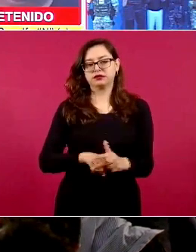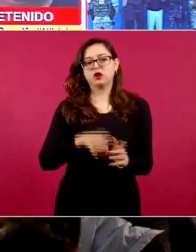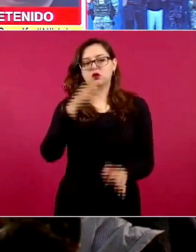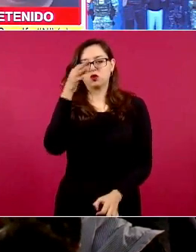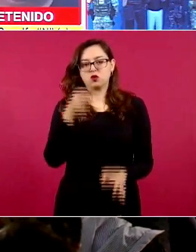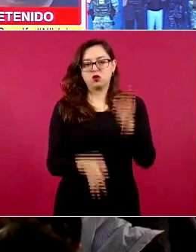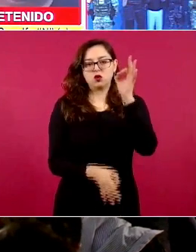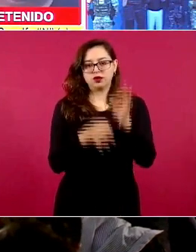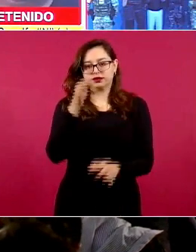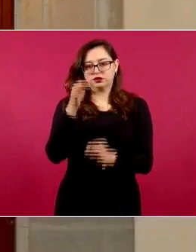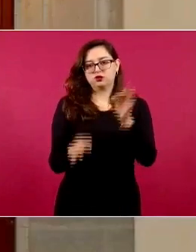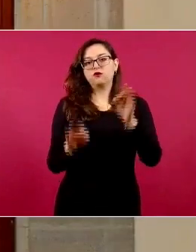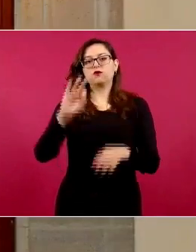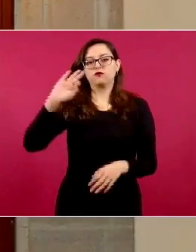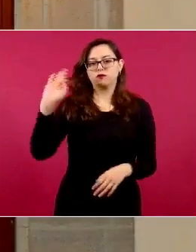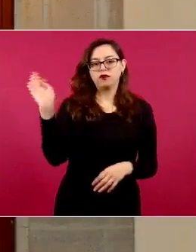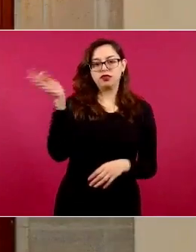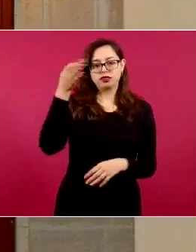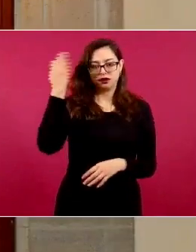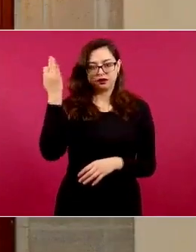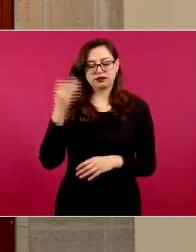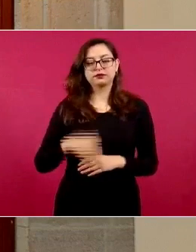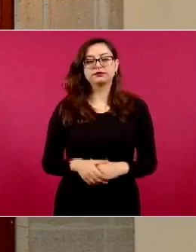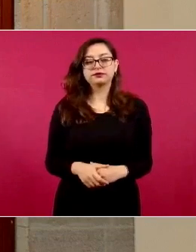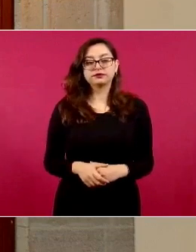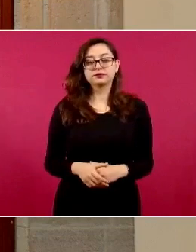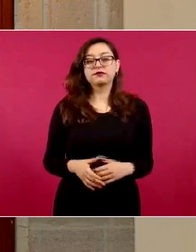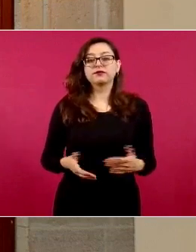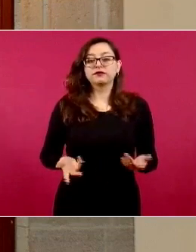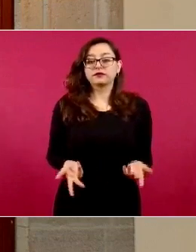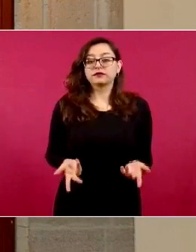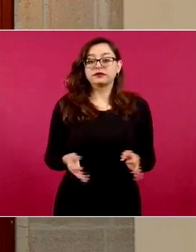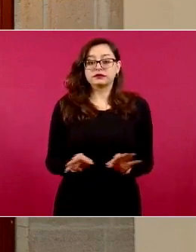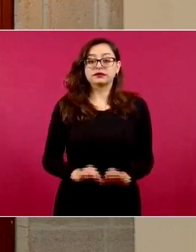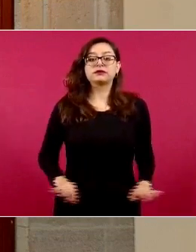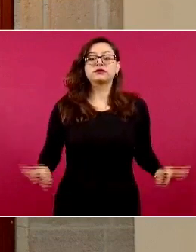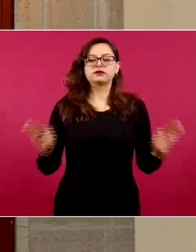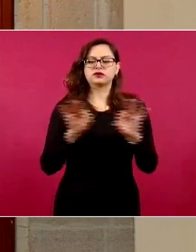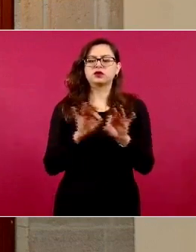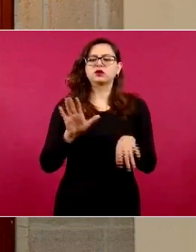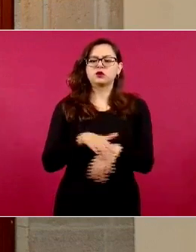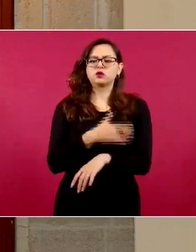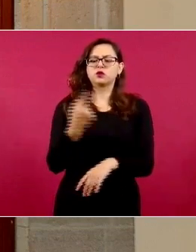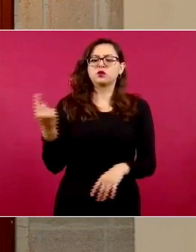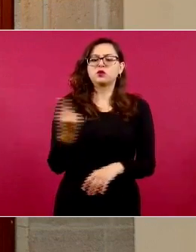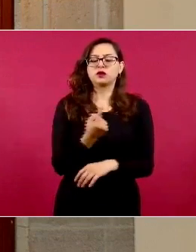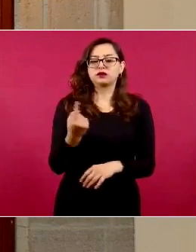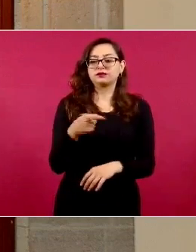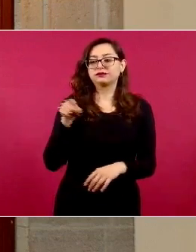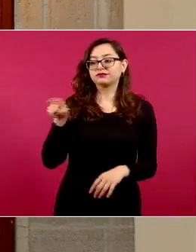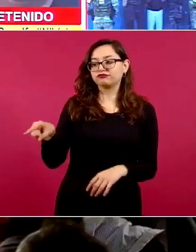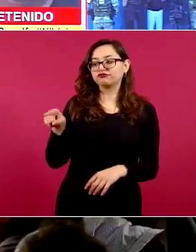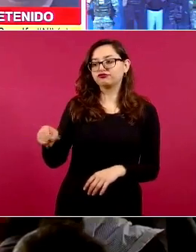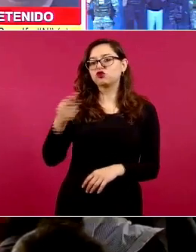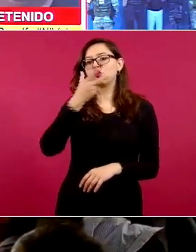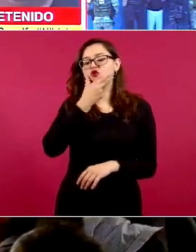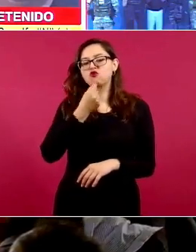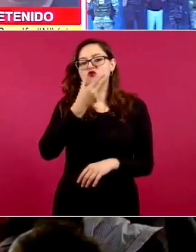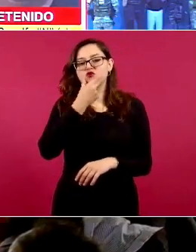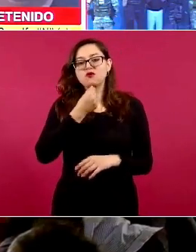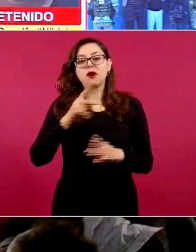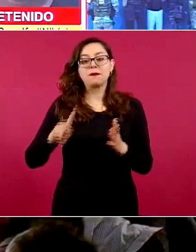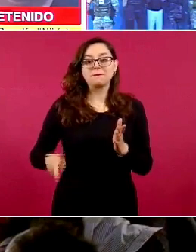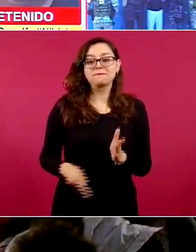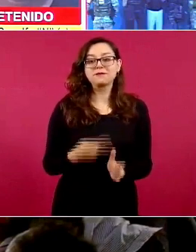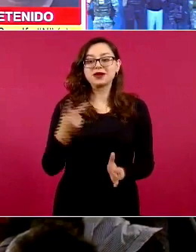y esta orden de aprehensión que se ejecuta es relevante porque este sujeto es de los que amagan recurrentemente